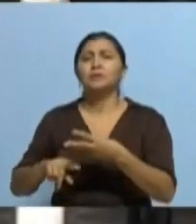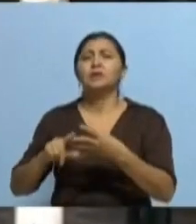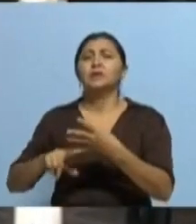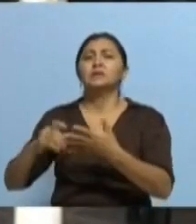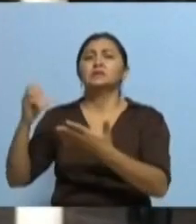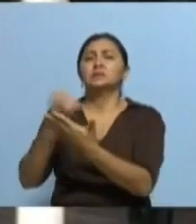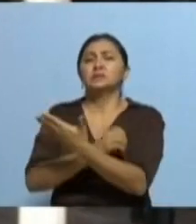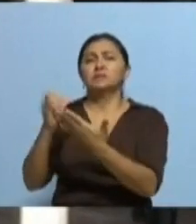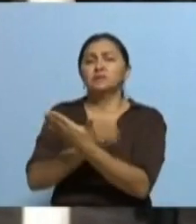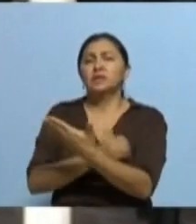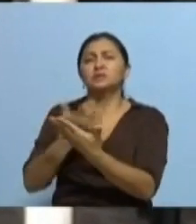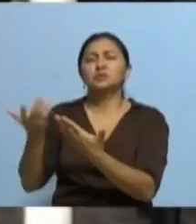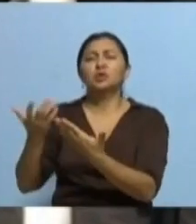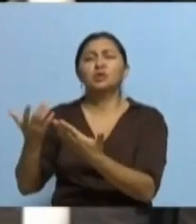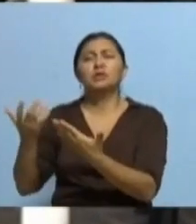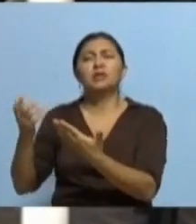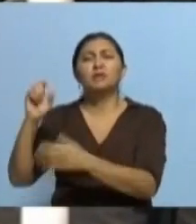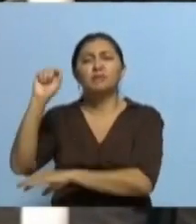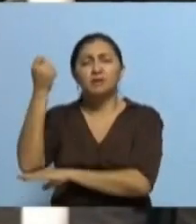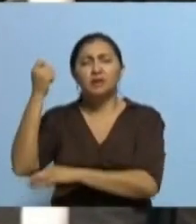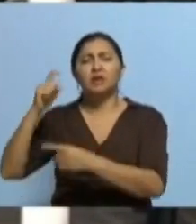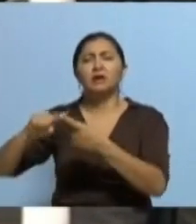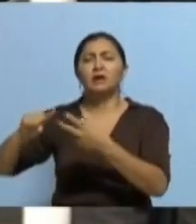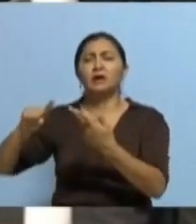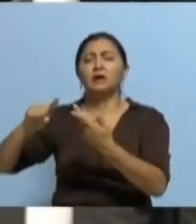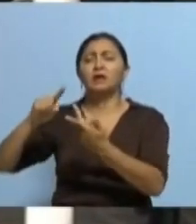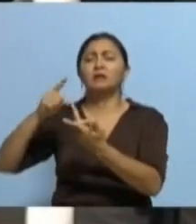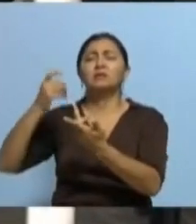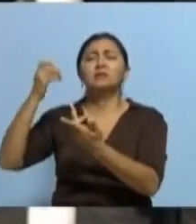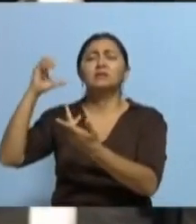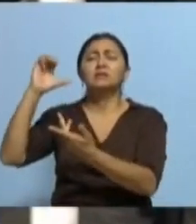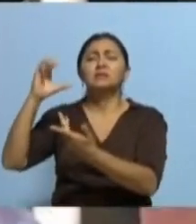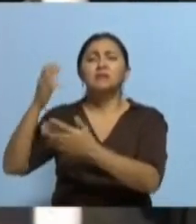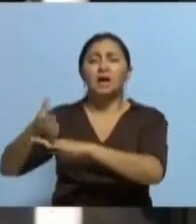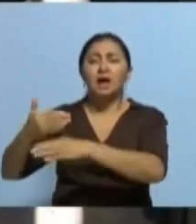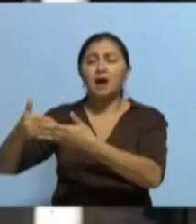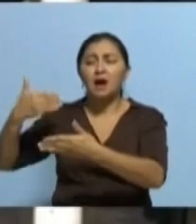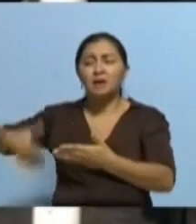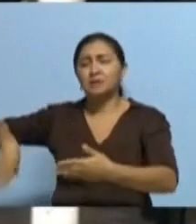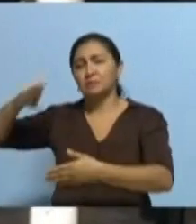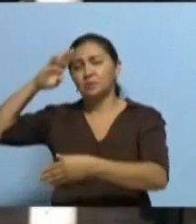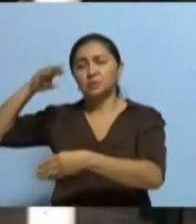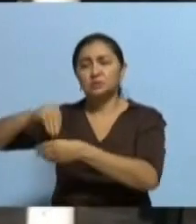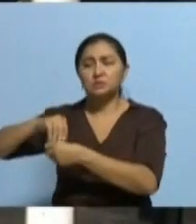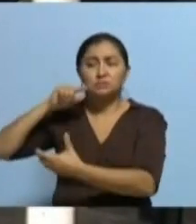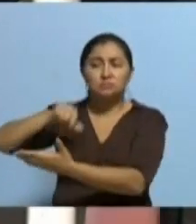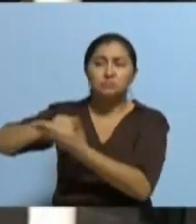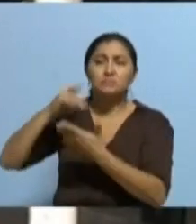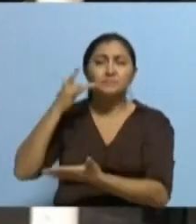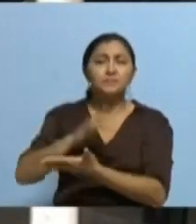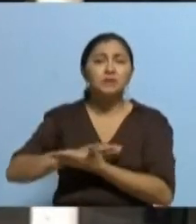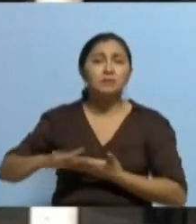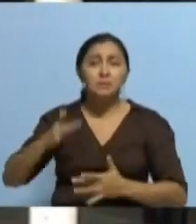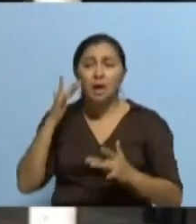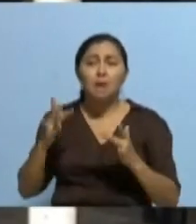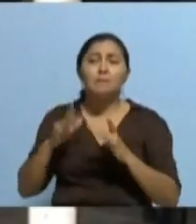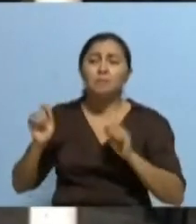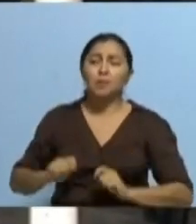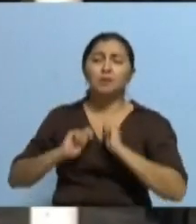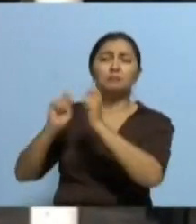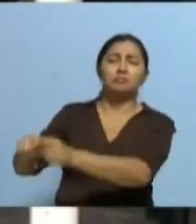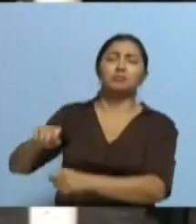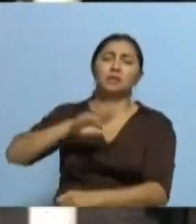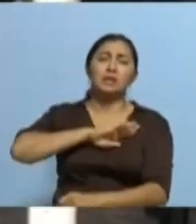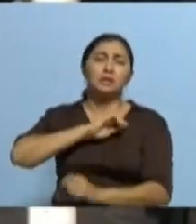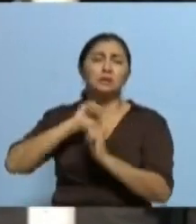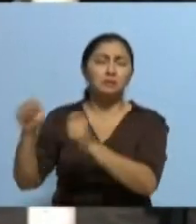carácter fiscal, de carácter disciplinario y antecedentes policivos que demuestren que usted puede estar apto para poder aspirar